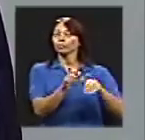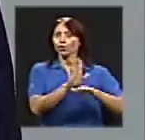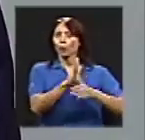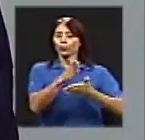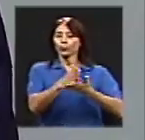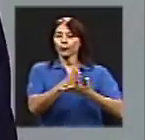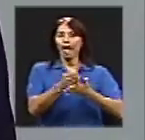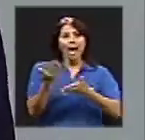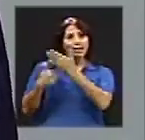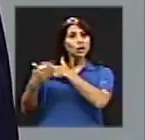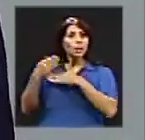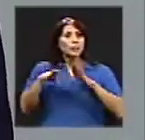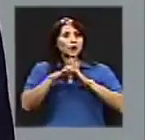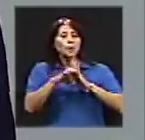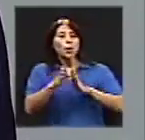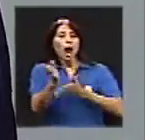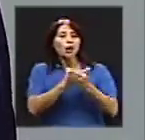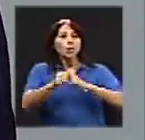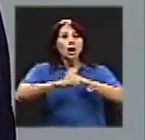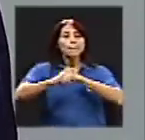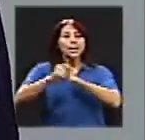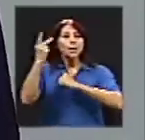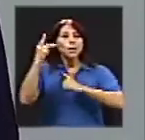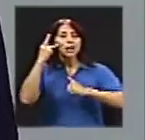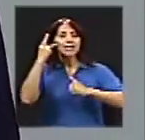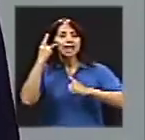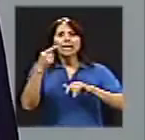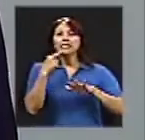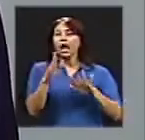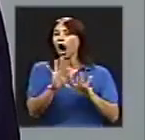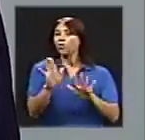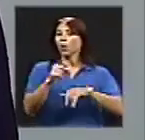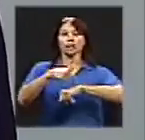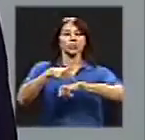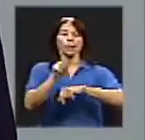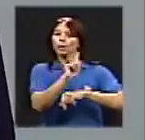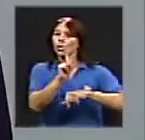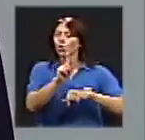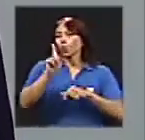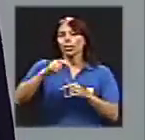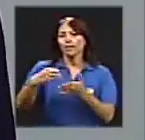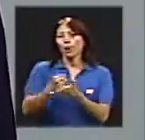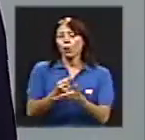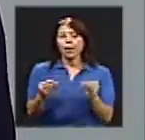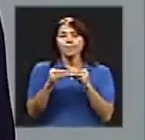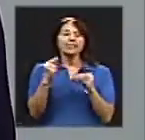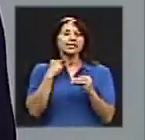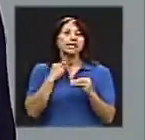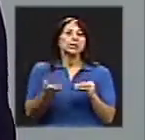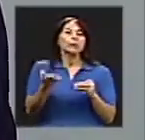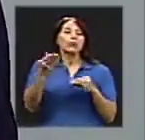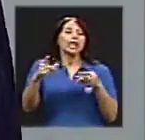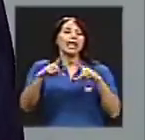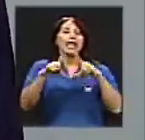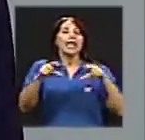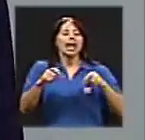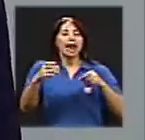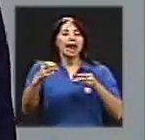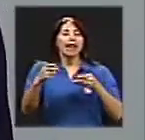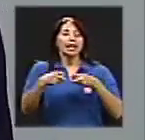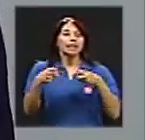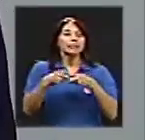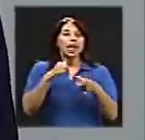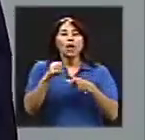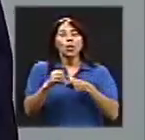pasaba algo en el país, no, mire, no conviene en este momento subir las tarifas de electricidad o no conviene subir las tarifas de autobús o lo que